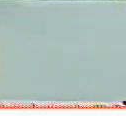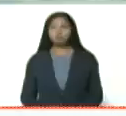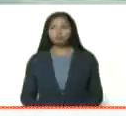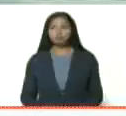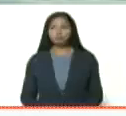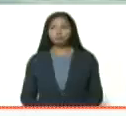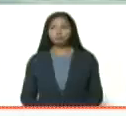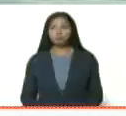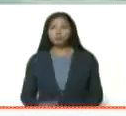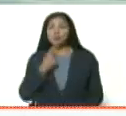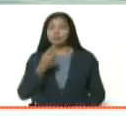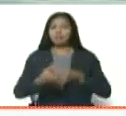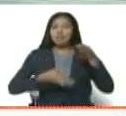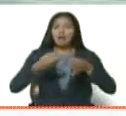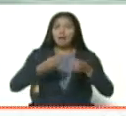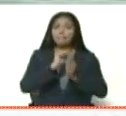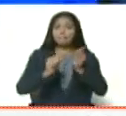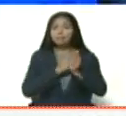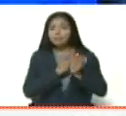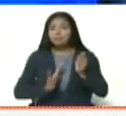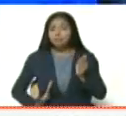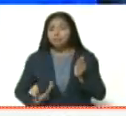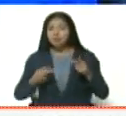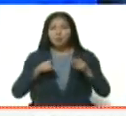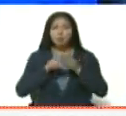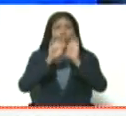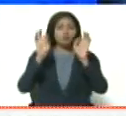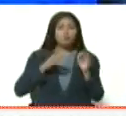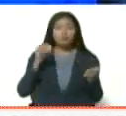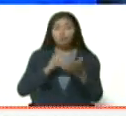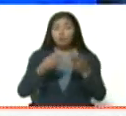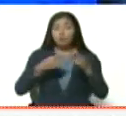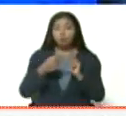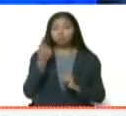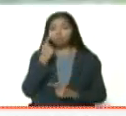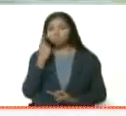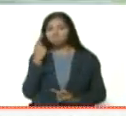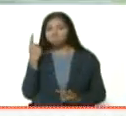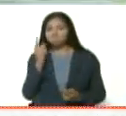compañeros ministros, a la vicepresidenta ejecutiva, pongamos el ojo.